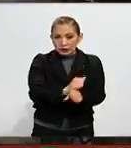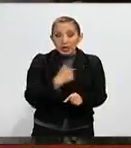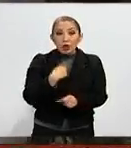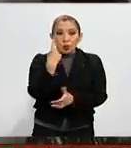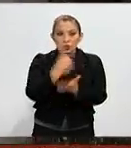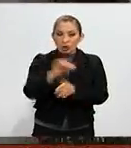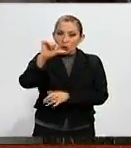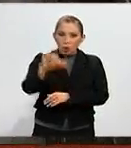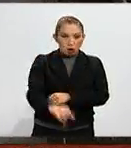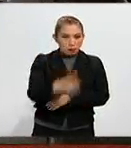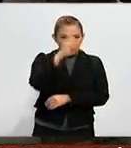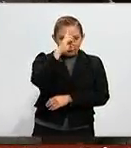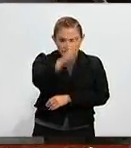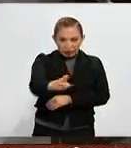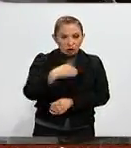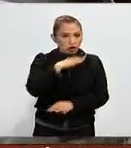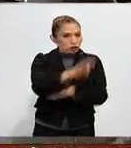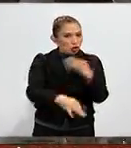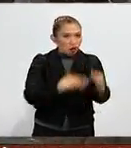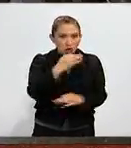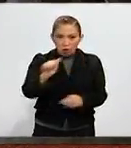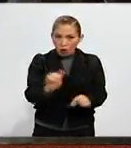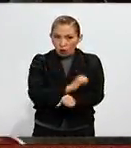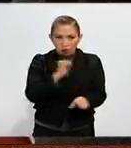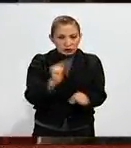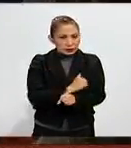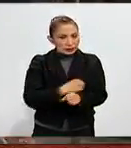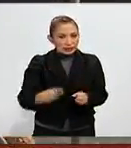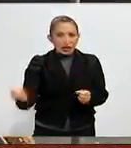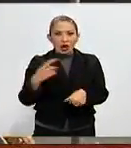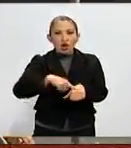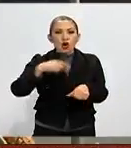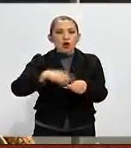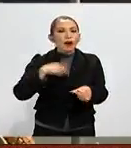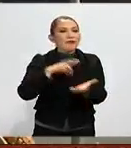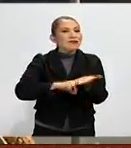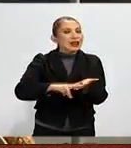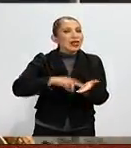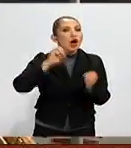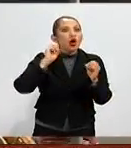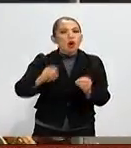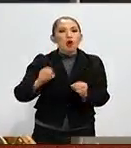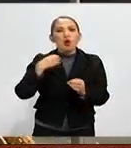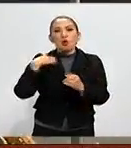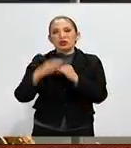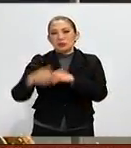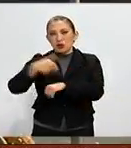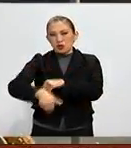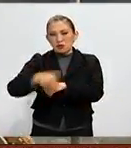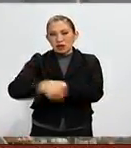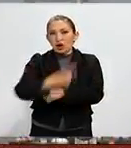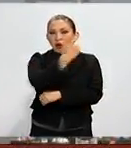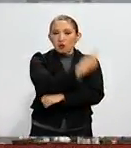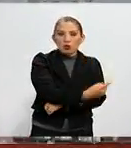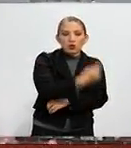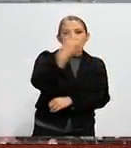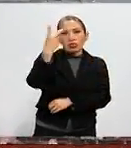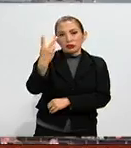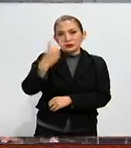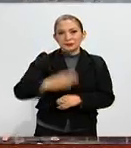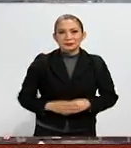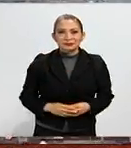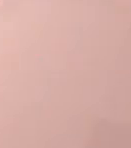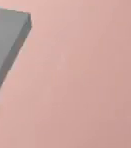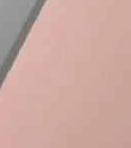de transitar hoy todos los vehículos con engomado verde o terminación de placas 1 y